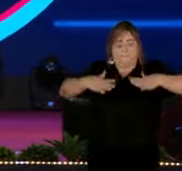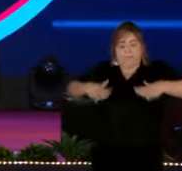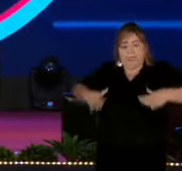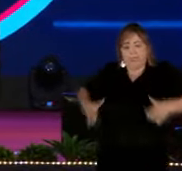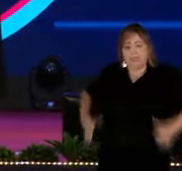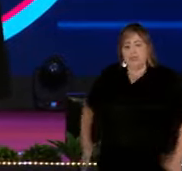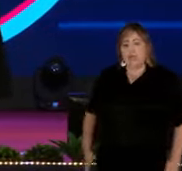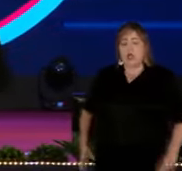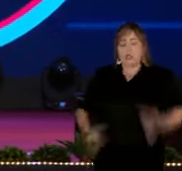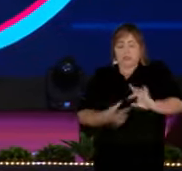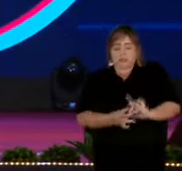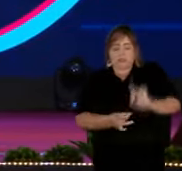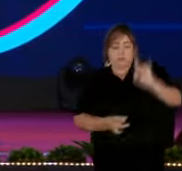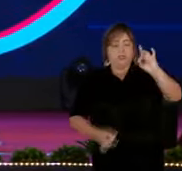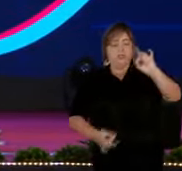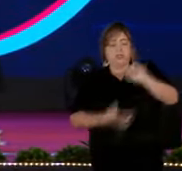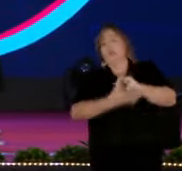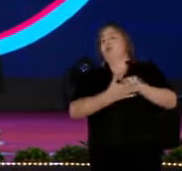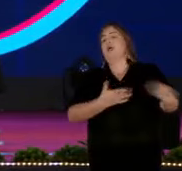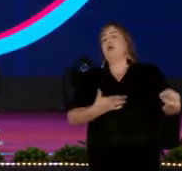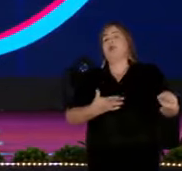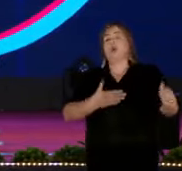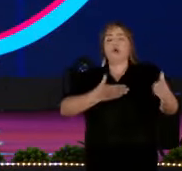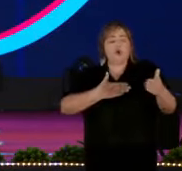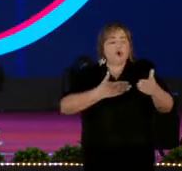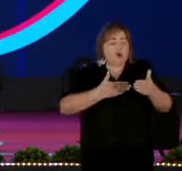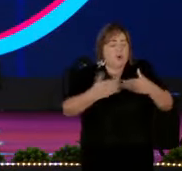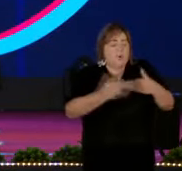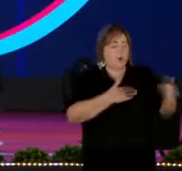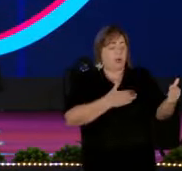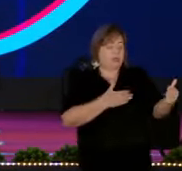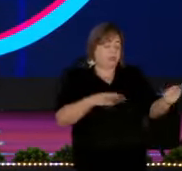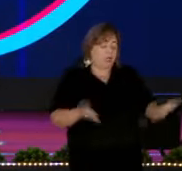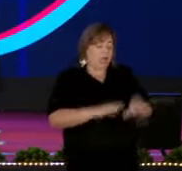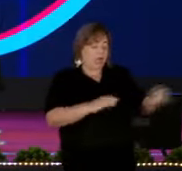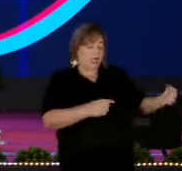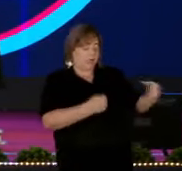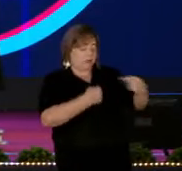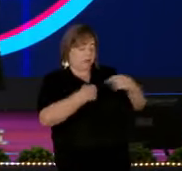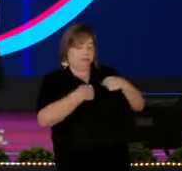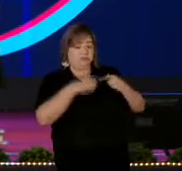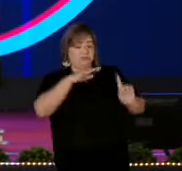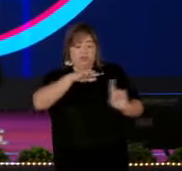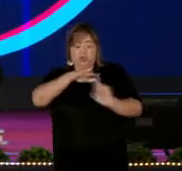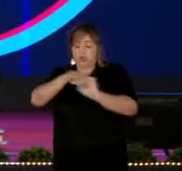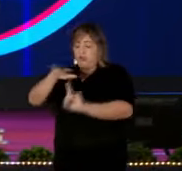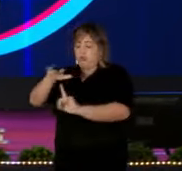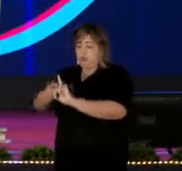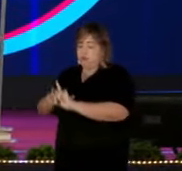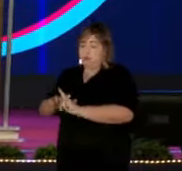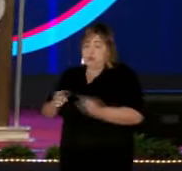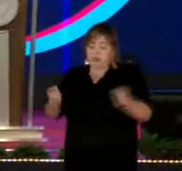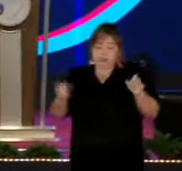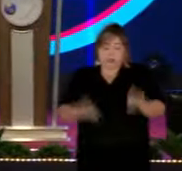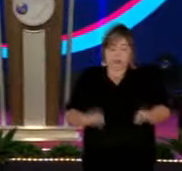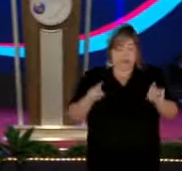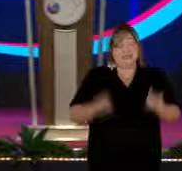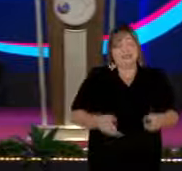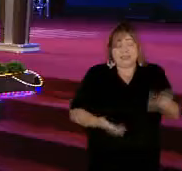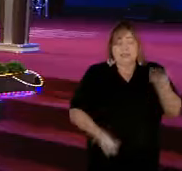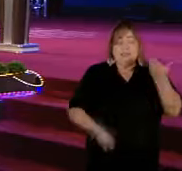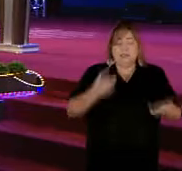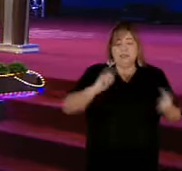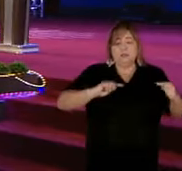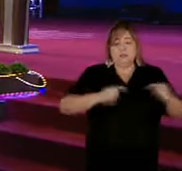vestidura espiritual, hermano, no importa lo que te haga, no importa lo que se levante, no importa lo que pase. Te puede doler, te